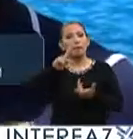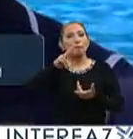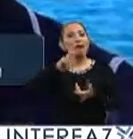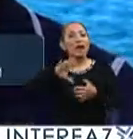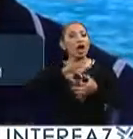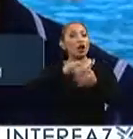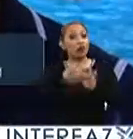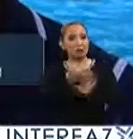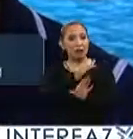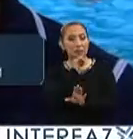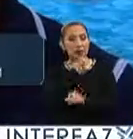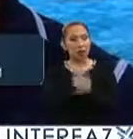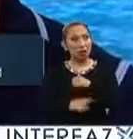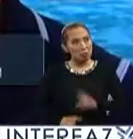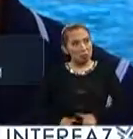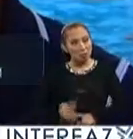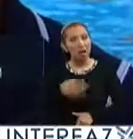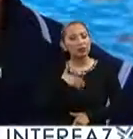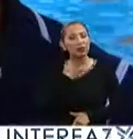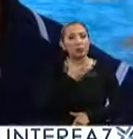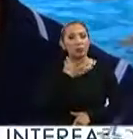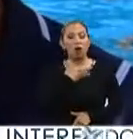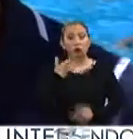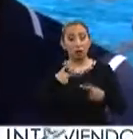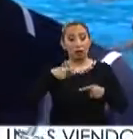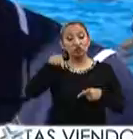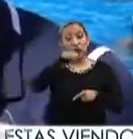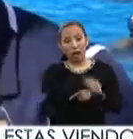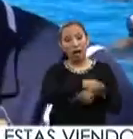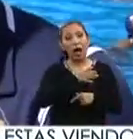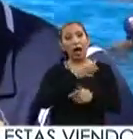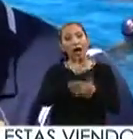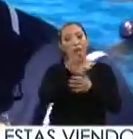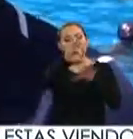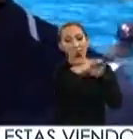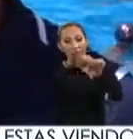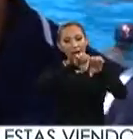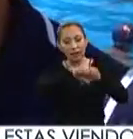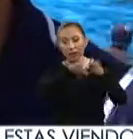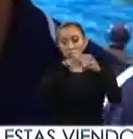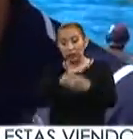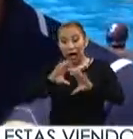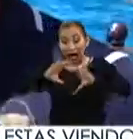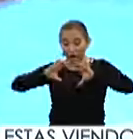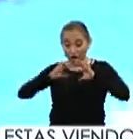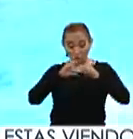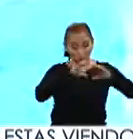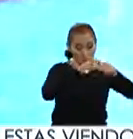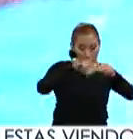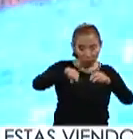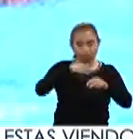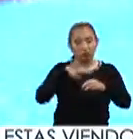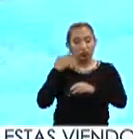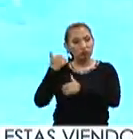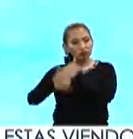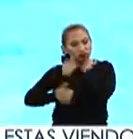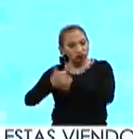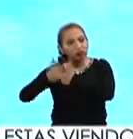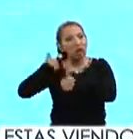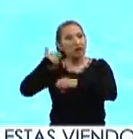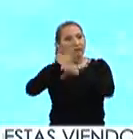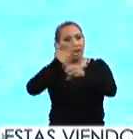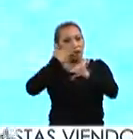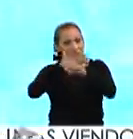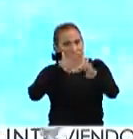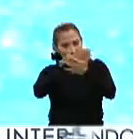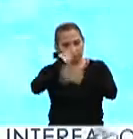preolímpicos. Tenemos gente que está en una selección nacional. Ya a nivel de clubes hemos ido a torneos a Estados